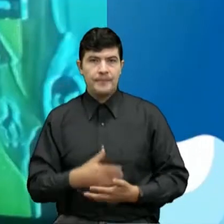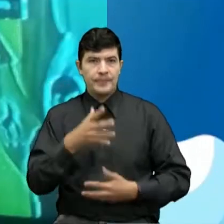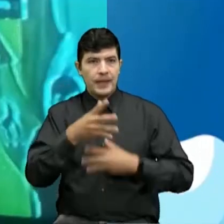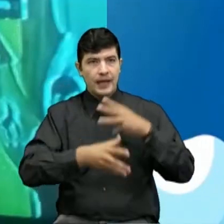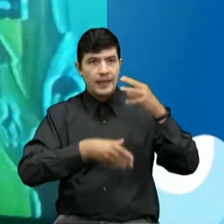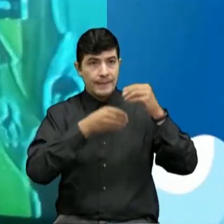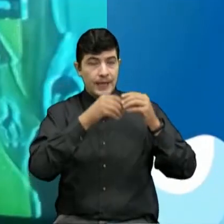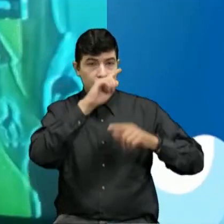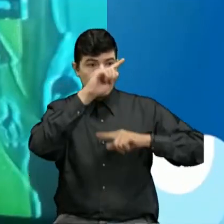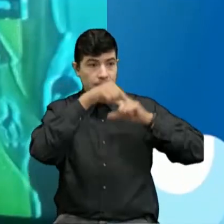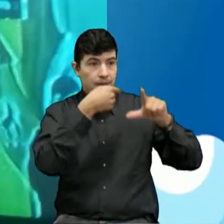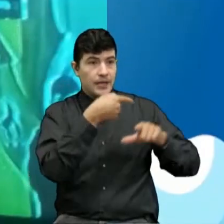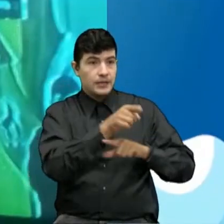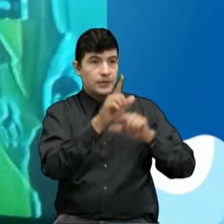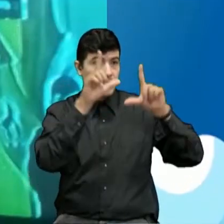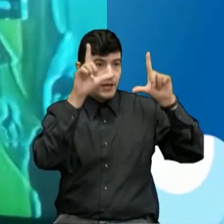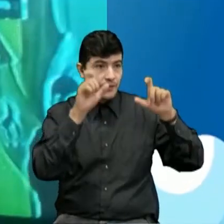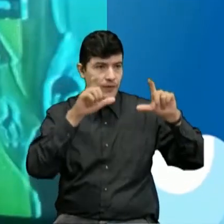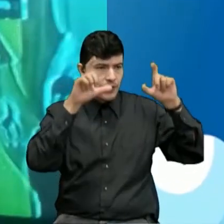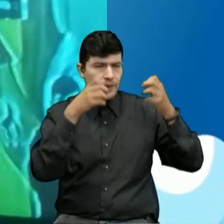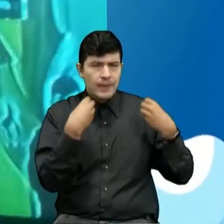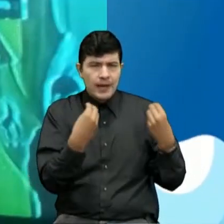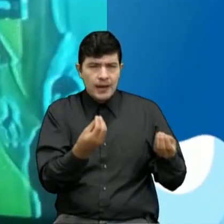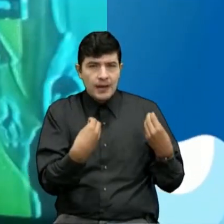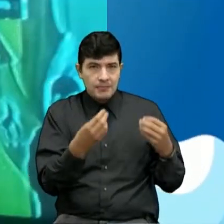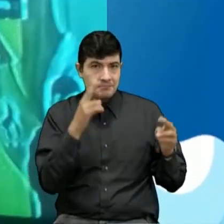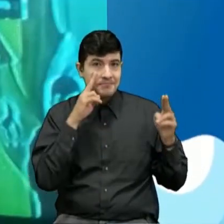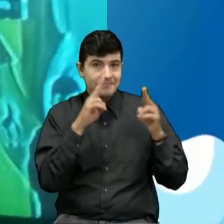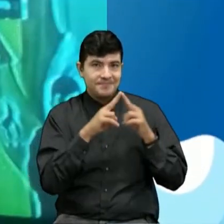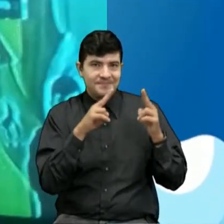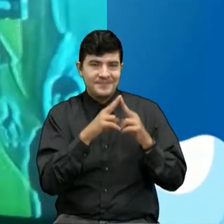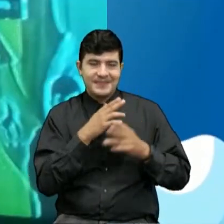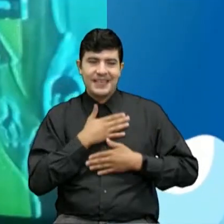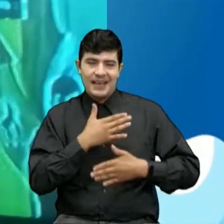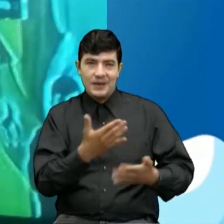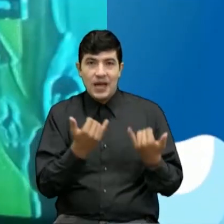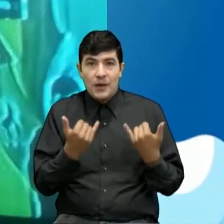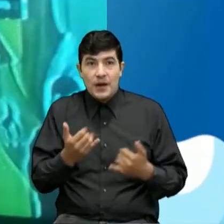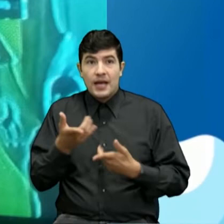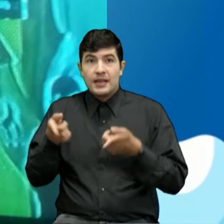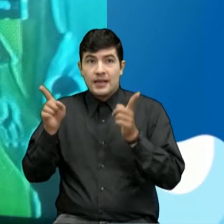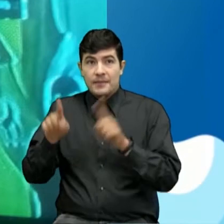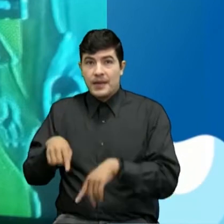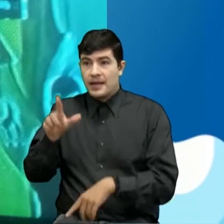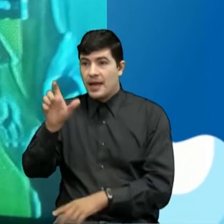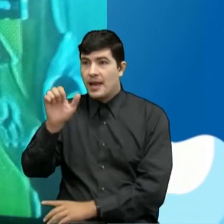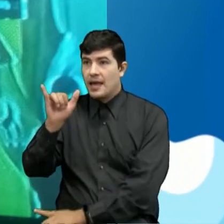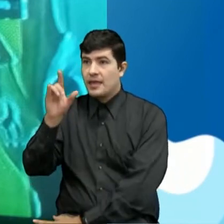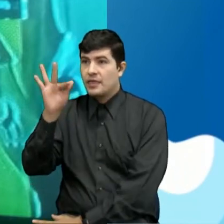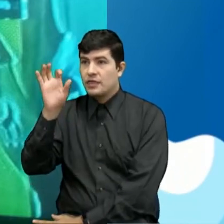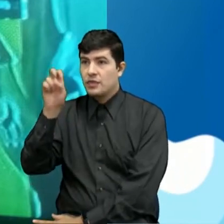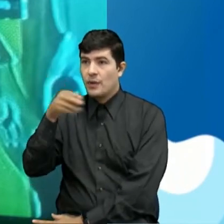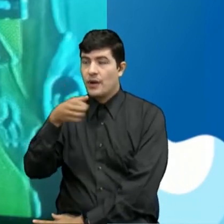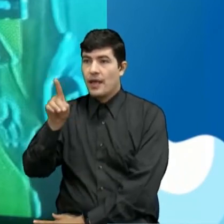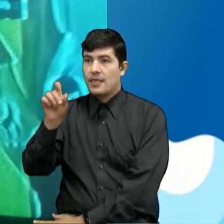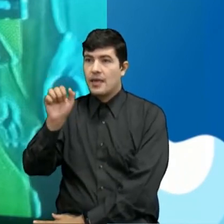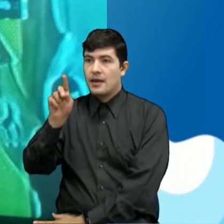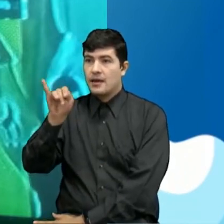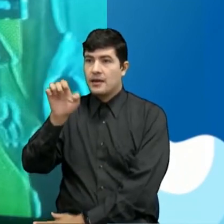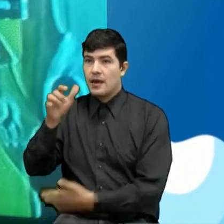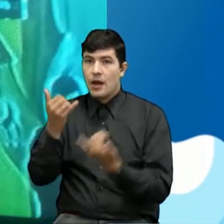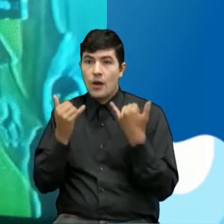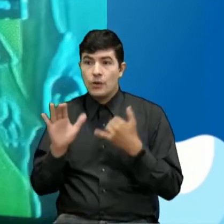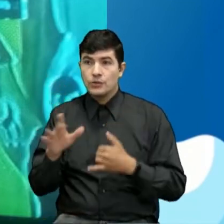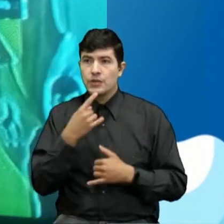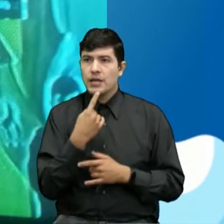está enviando su fotico para reportar sintonía. Y saludamos a Leyton Daniel, que hoy dice...